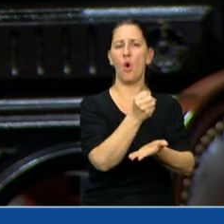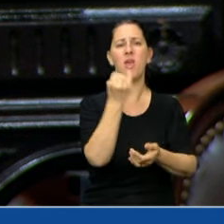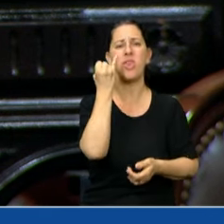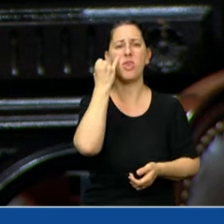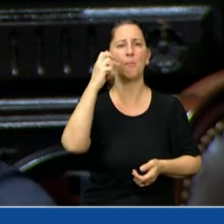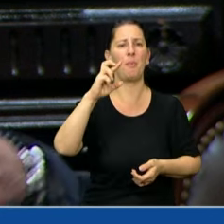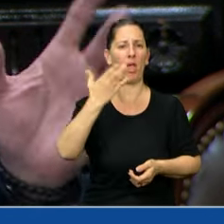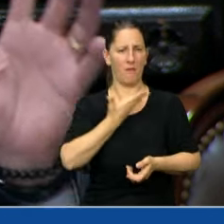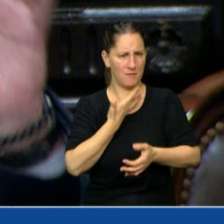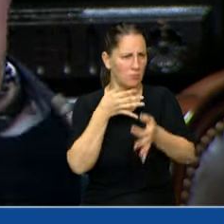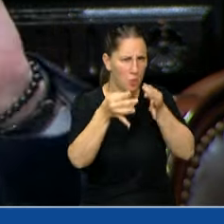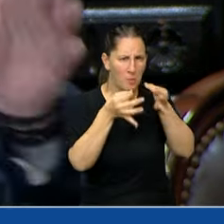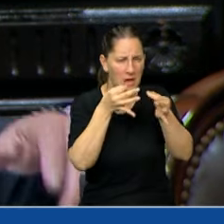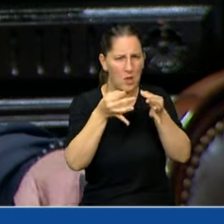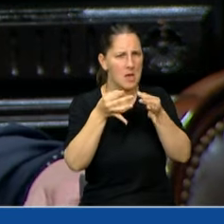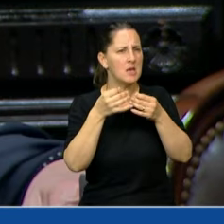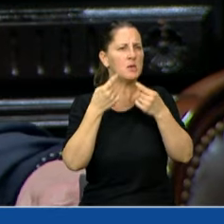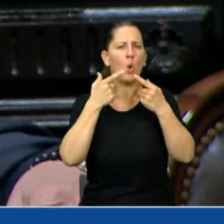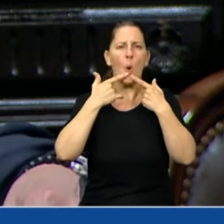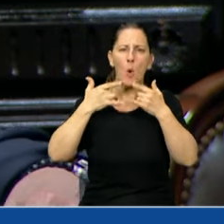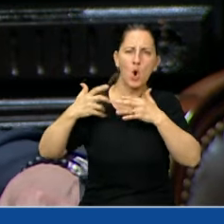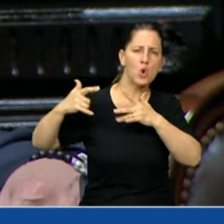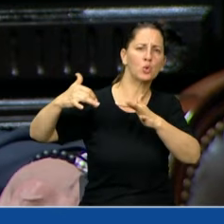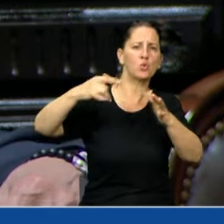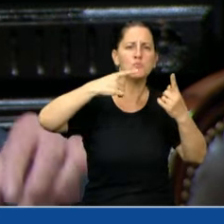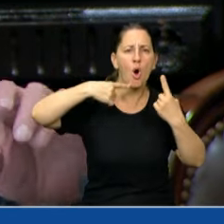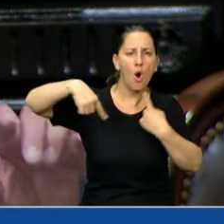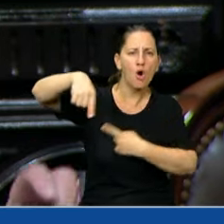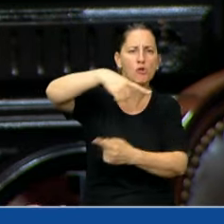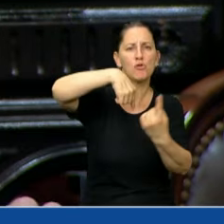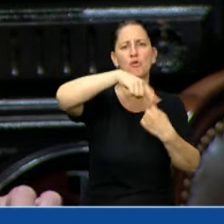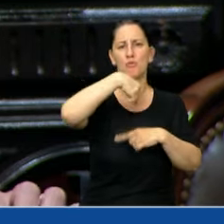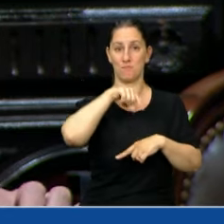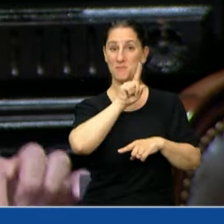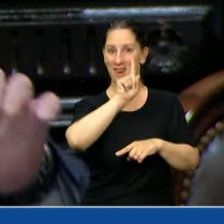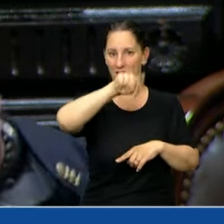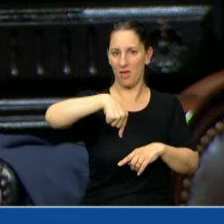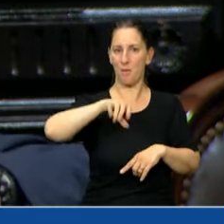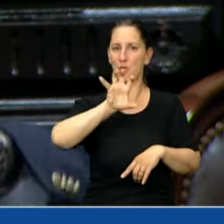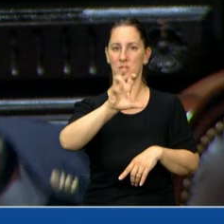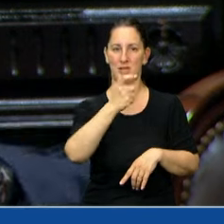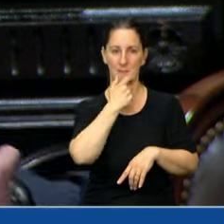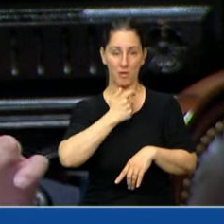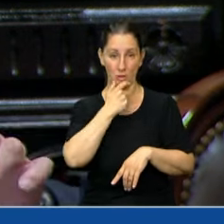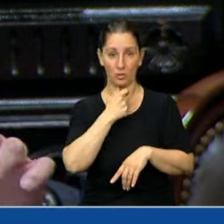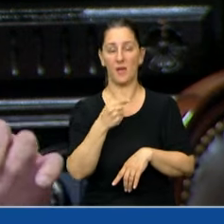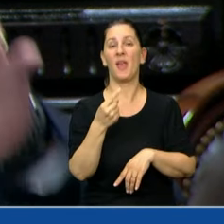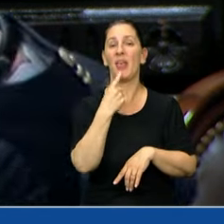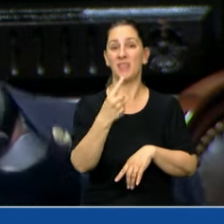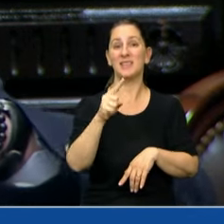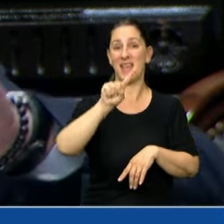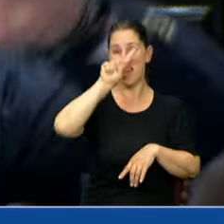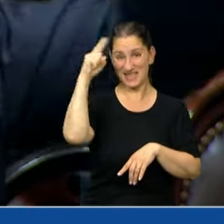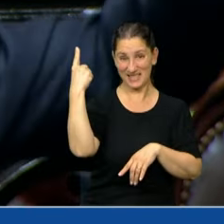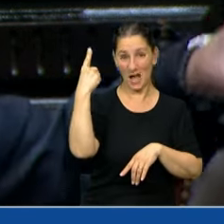ipf este es un ruido que llega desde mi provincia des Mendoza que cuando el estado nacional